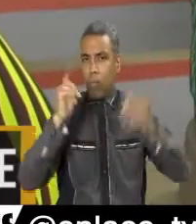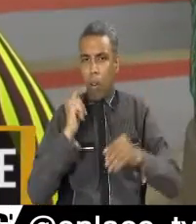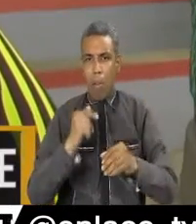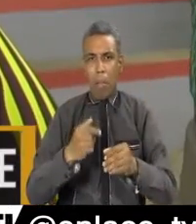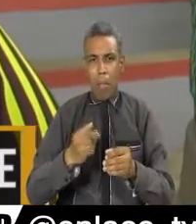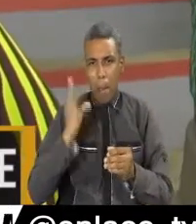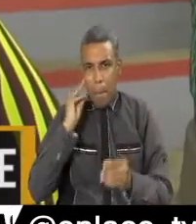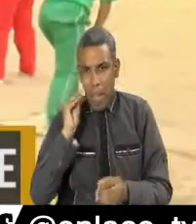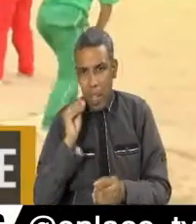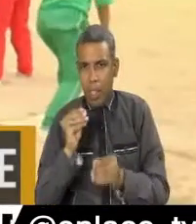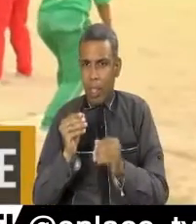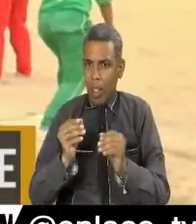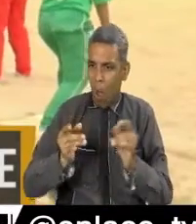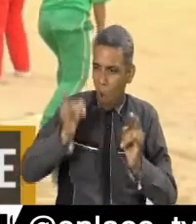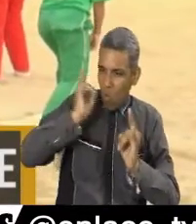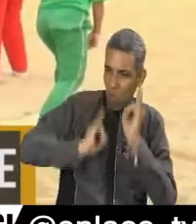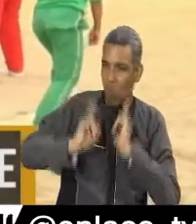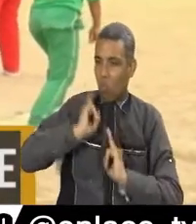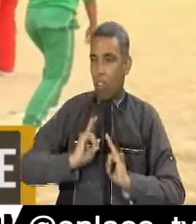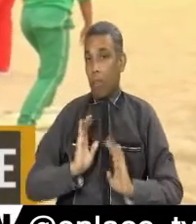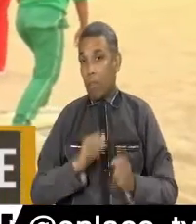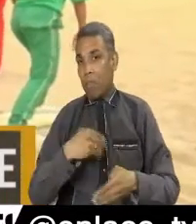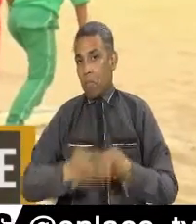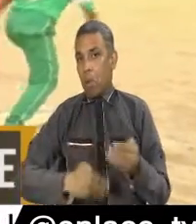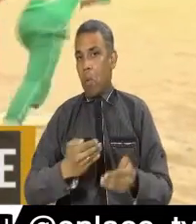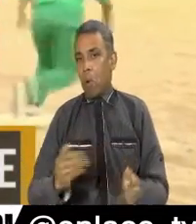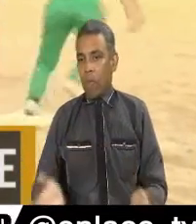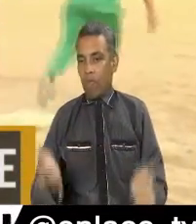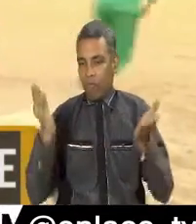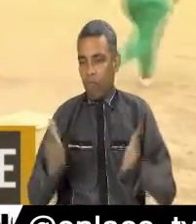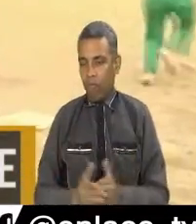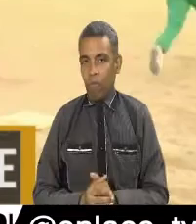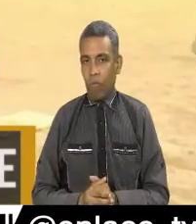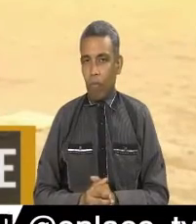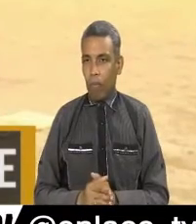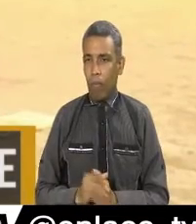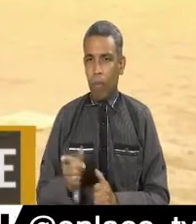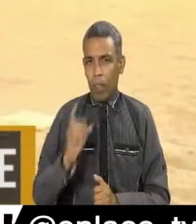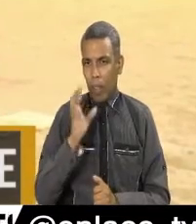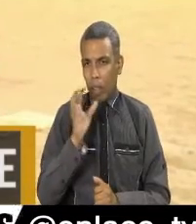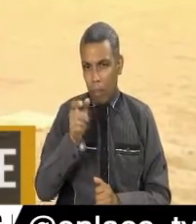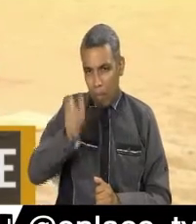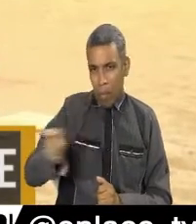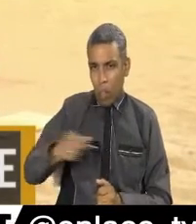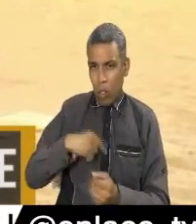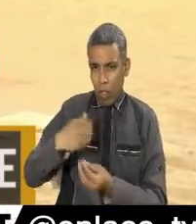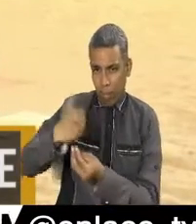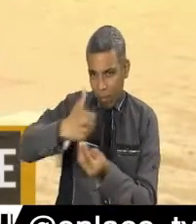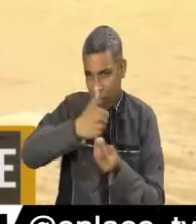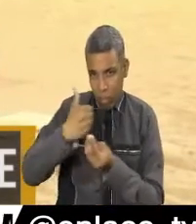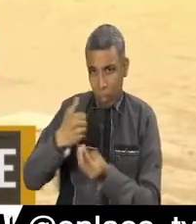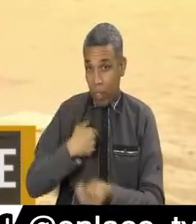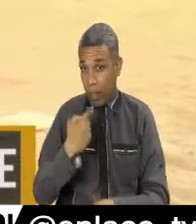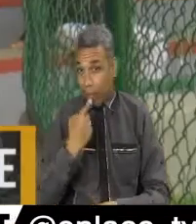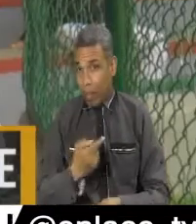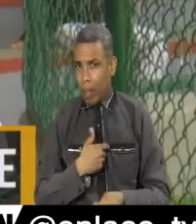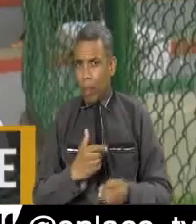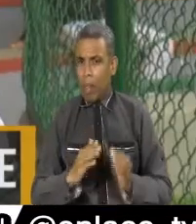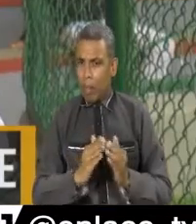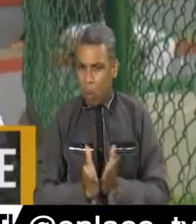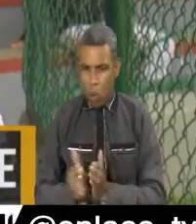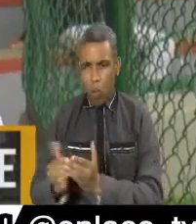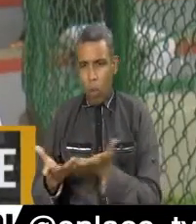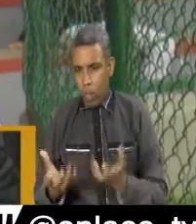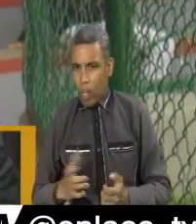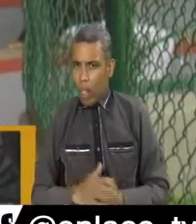más participación y que el nivel vaya subiendo. Los entrenadores de estas chicas también sueñan con que sus equipos continúen en el nivel en el que están. Pues las